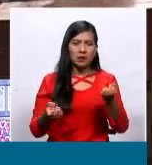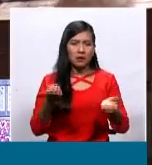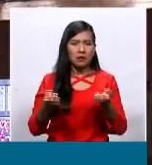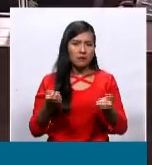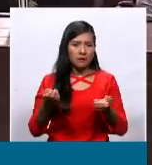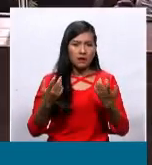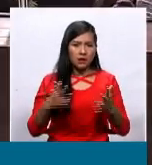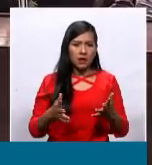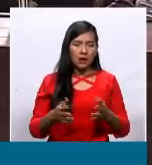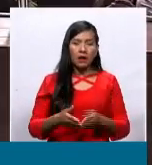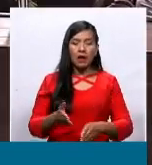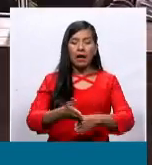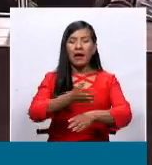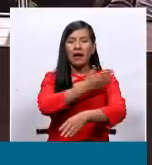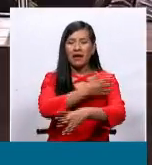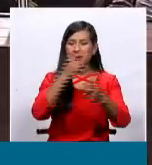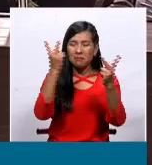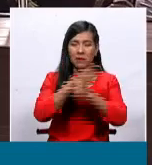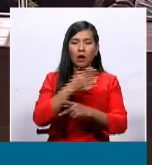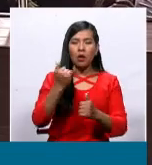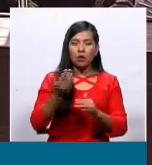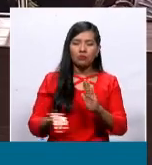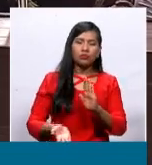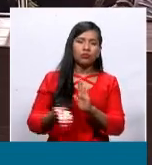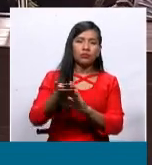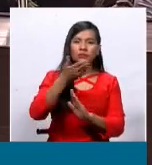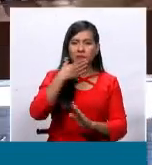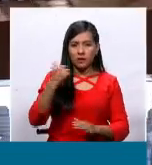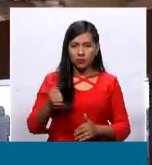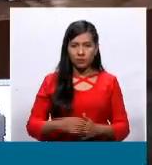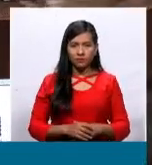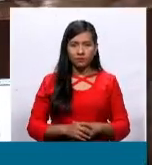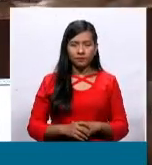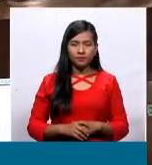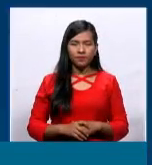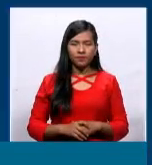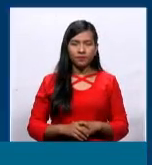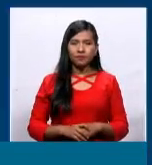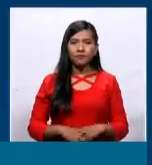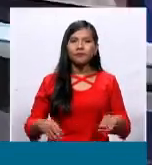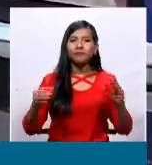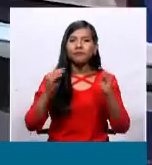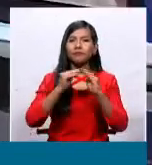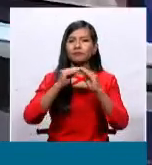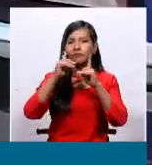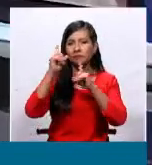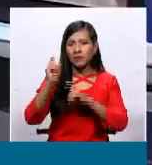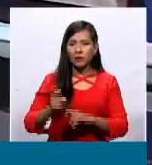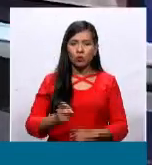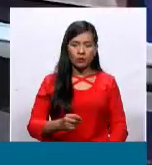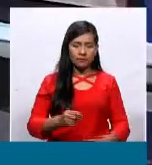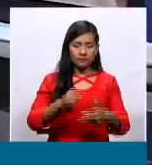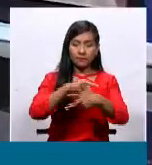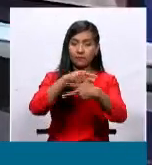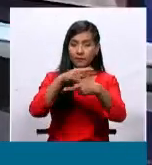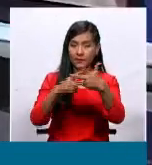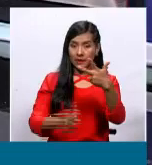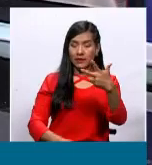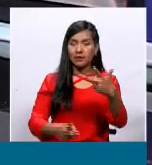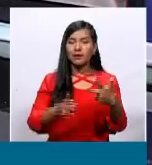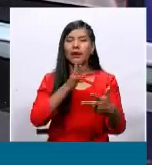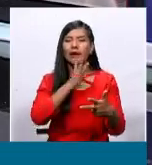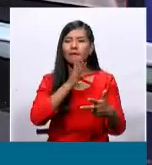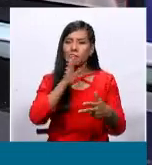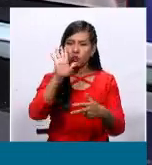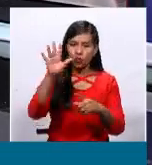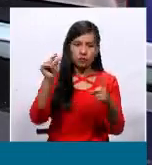bien varias cosas de esas crisis. Marcelo, tres frases del presidente que me gustaría en el análisis